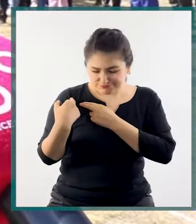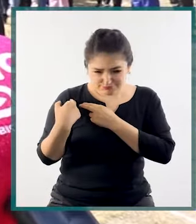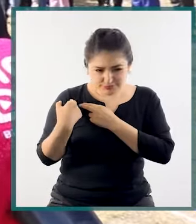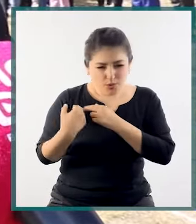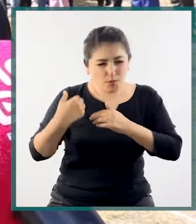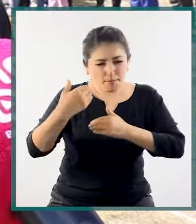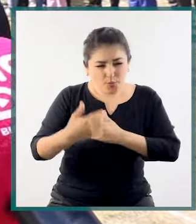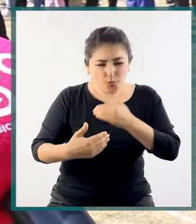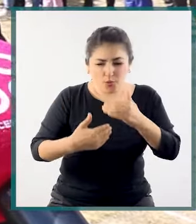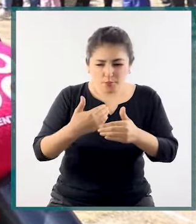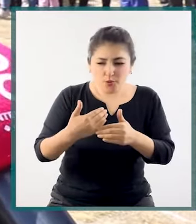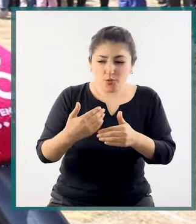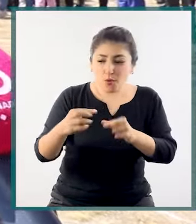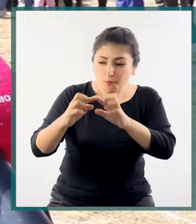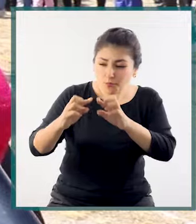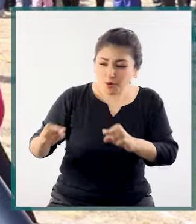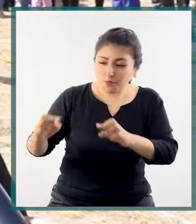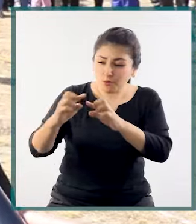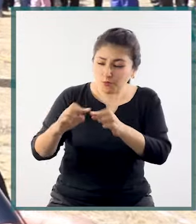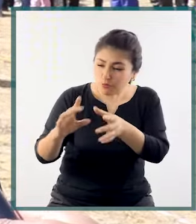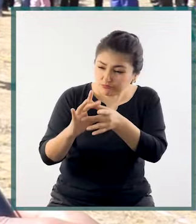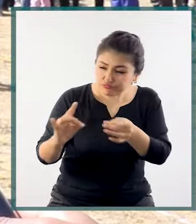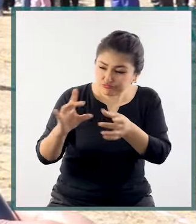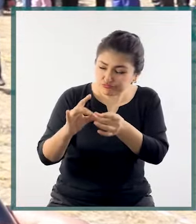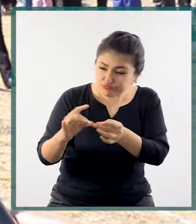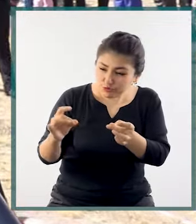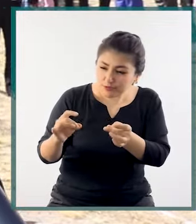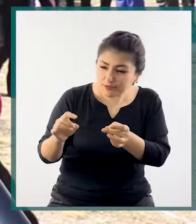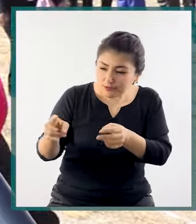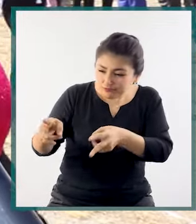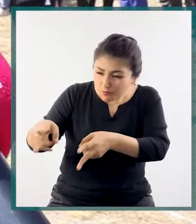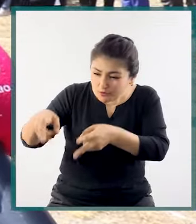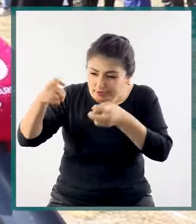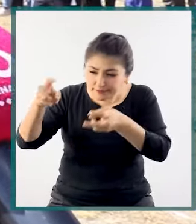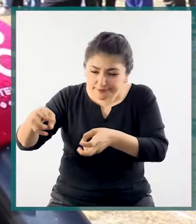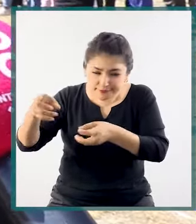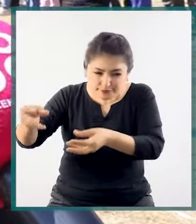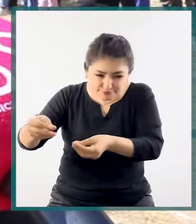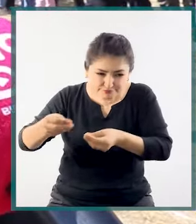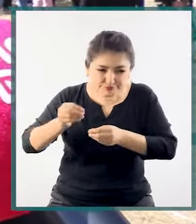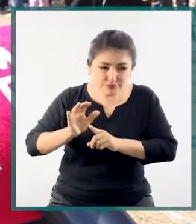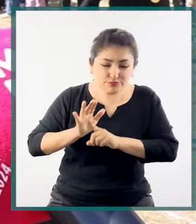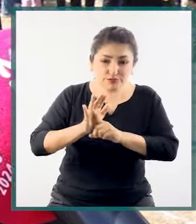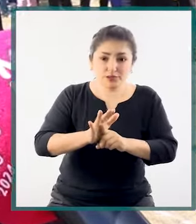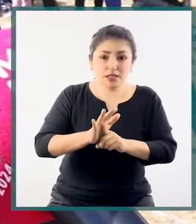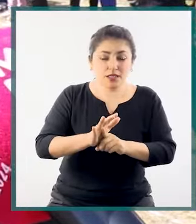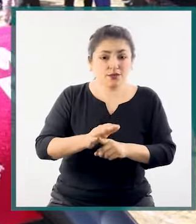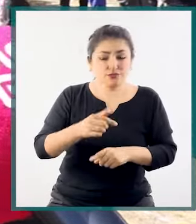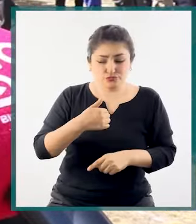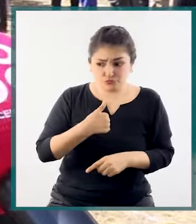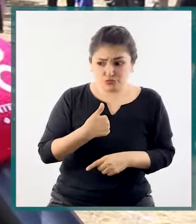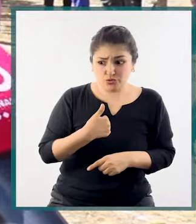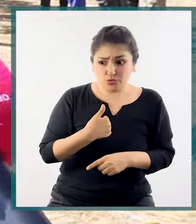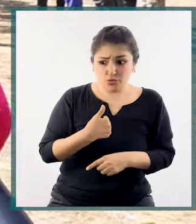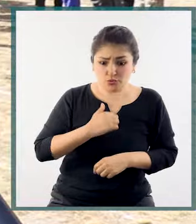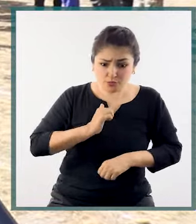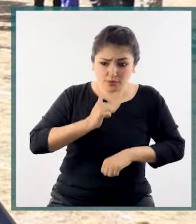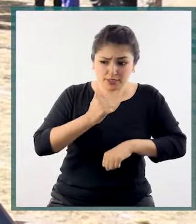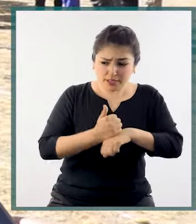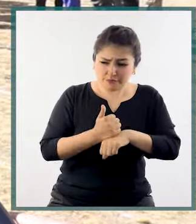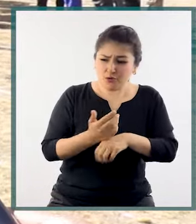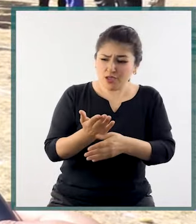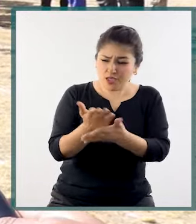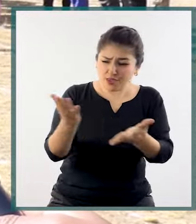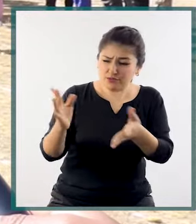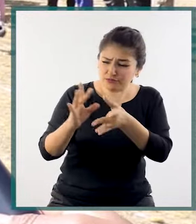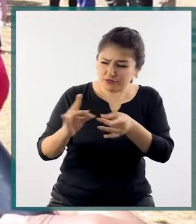recuperando parte de la historia de nuestros pueblos. Y para nosotros como autoridades también es una responsabilidad recuperar toda